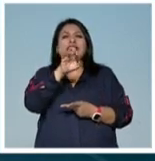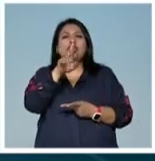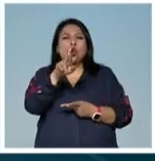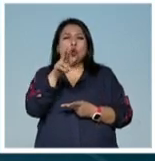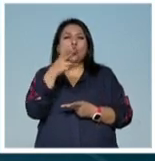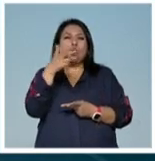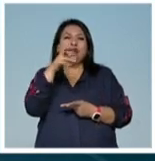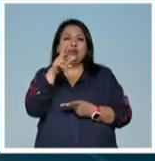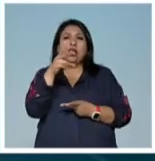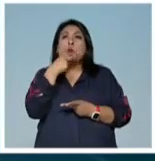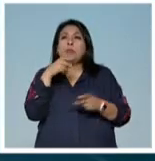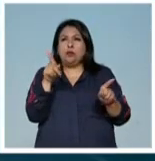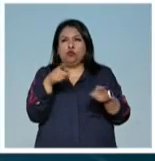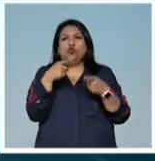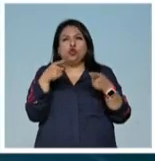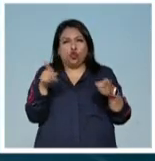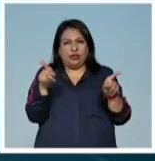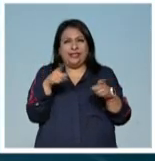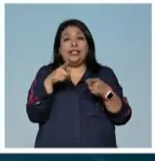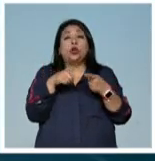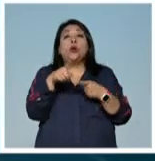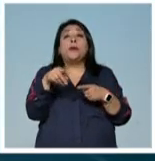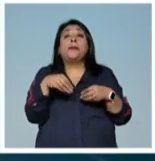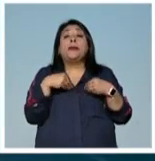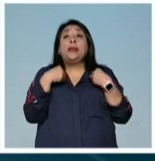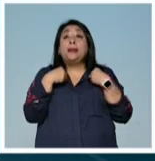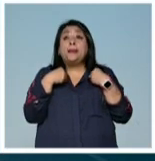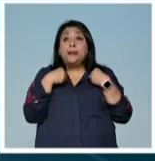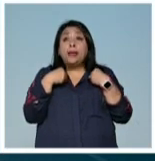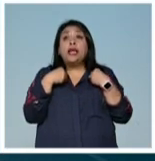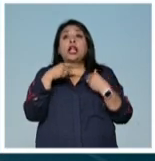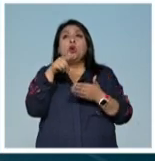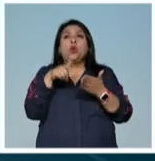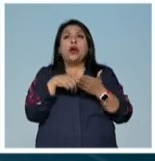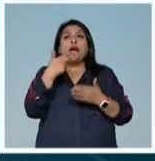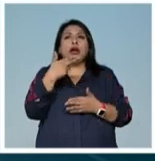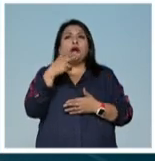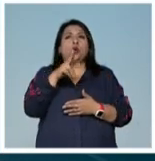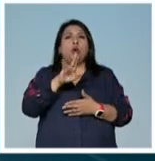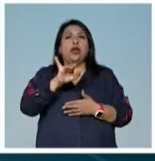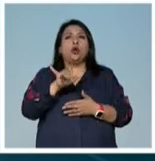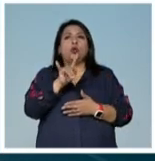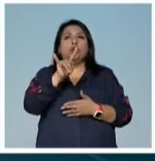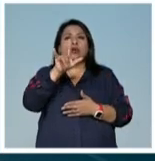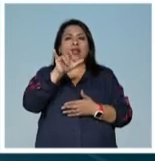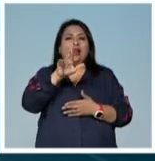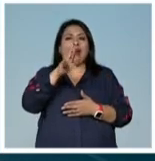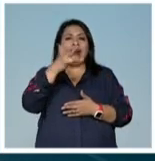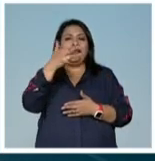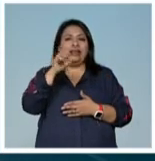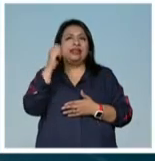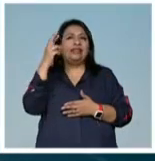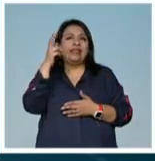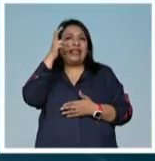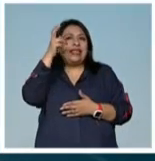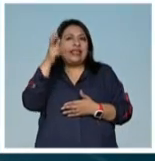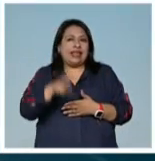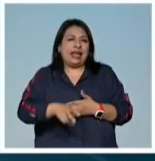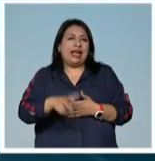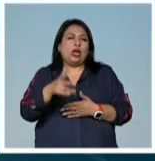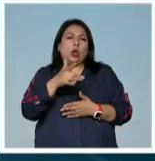músico huichapense que vivió en Huejutla, el corazón en Huejutla de Reyes Hidalgo, el corazón de